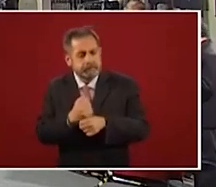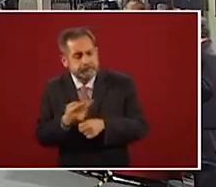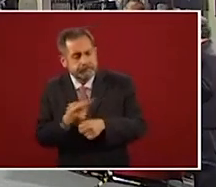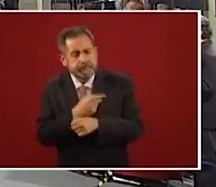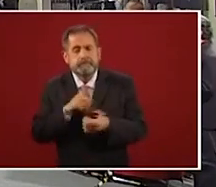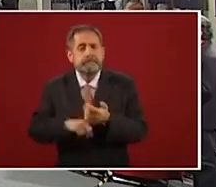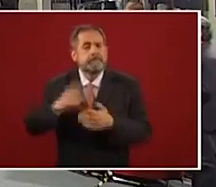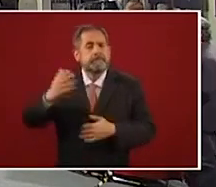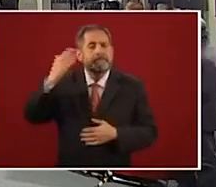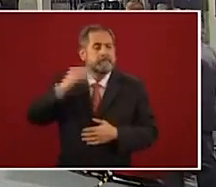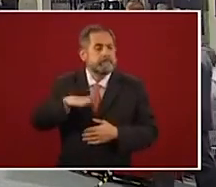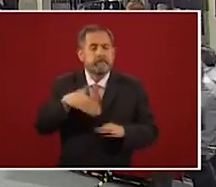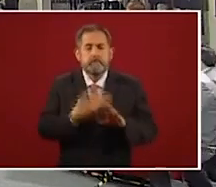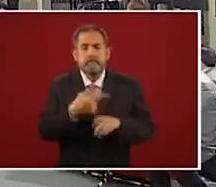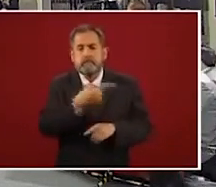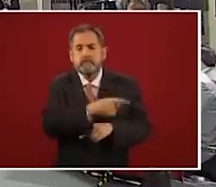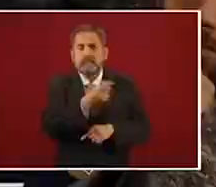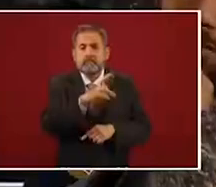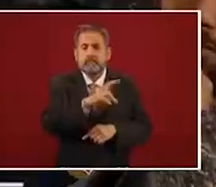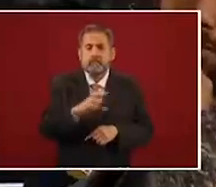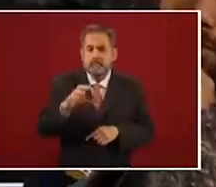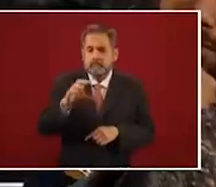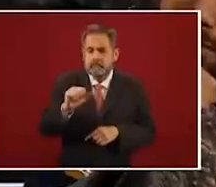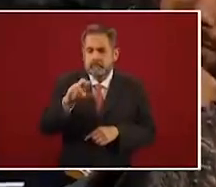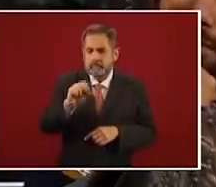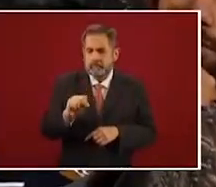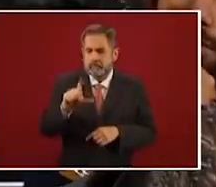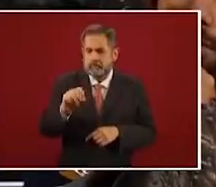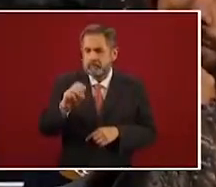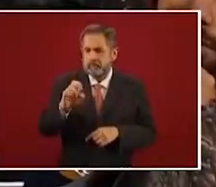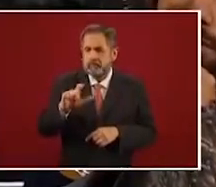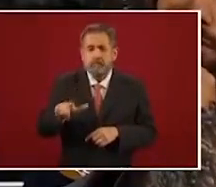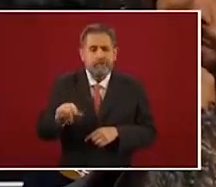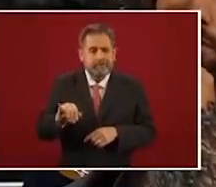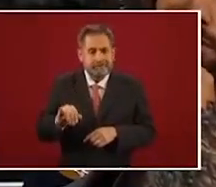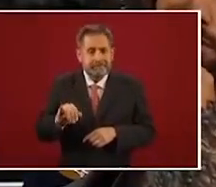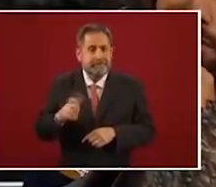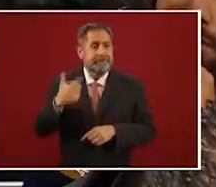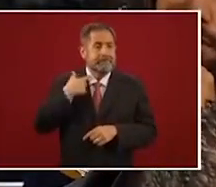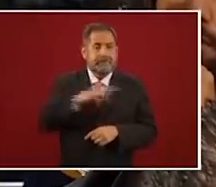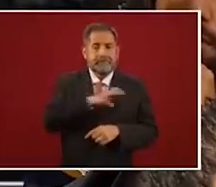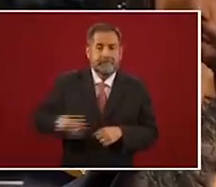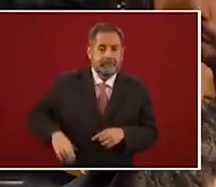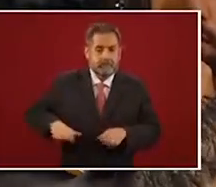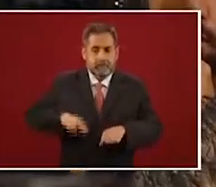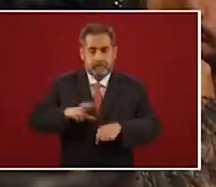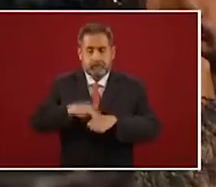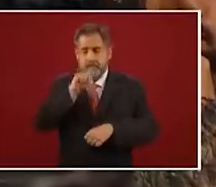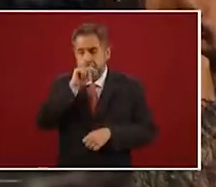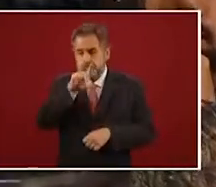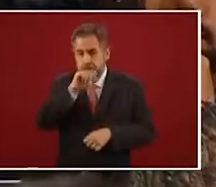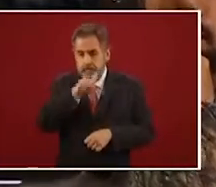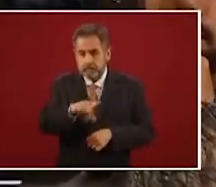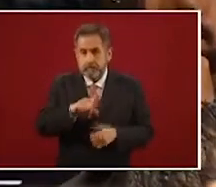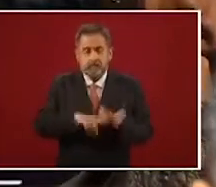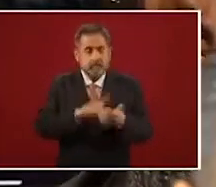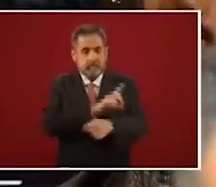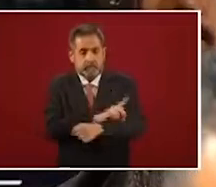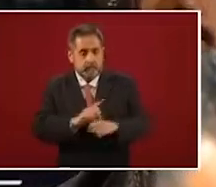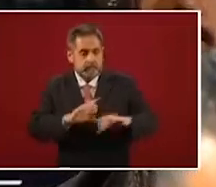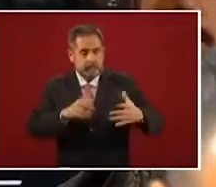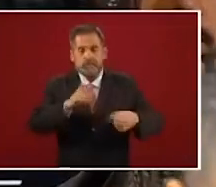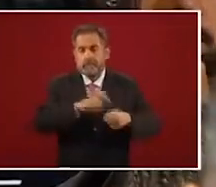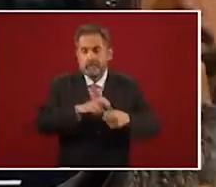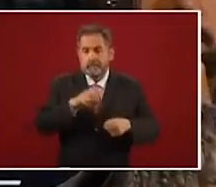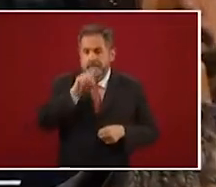llevó a cabo contra el doctor Carlos Lomelí, ex candidato a gobernador de Jalisco y exdelegado de programas sociales en el mismo